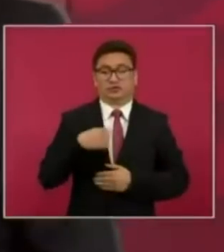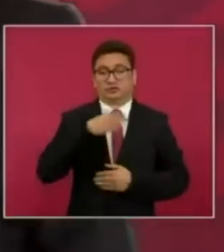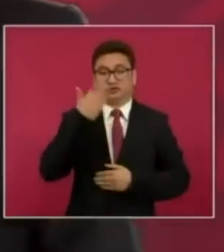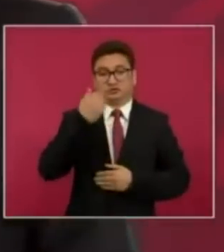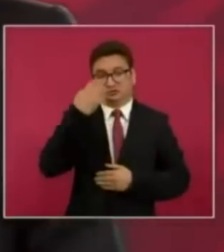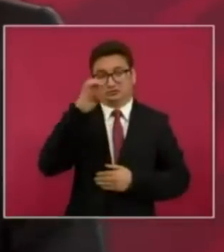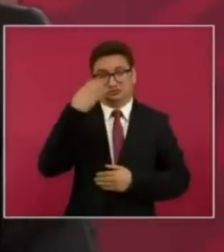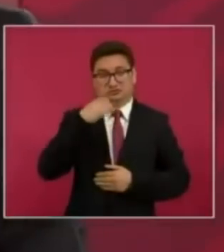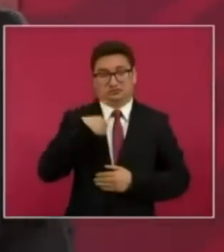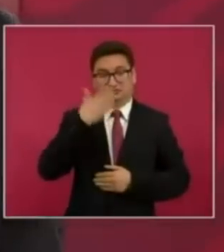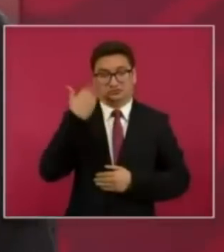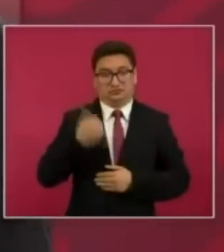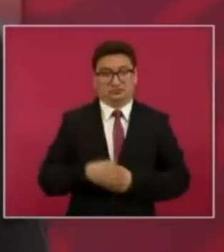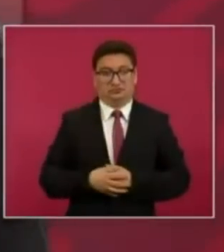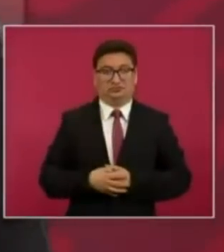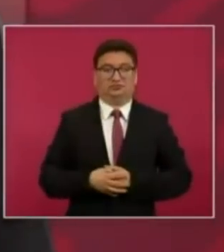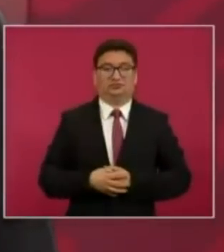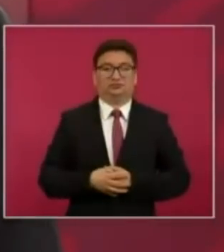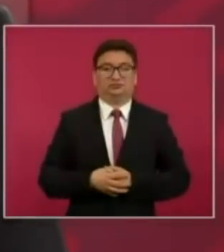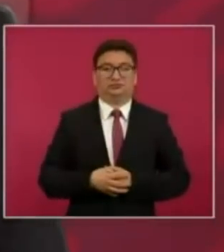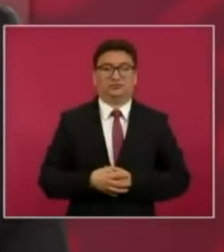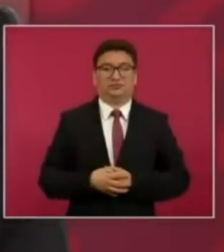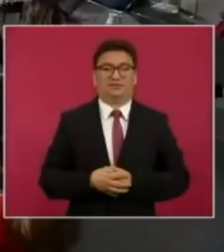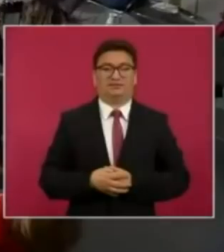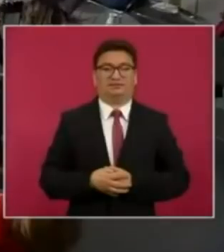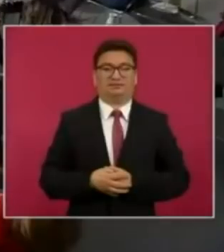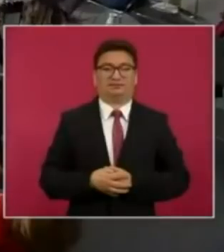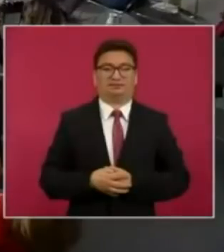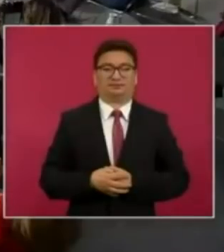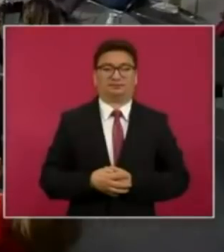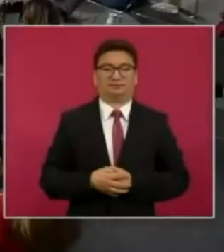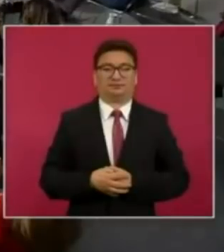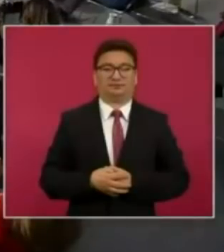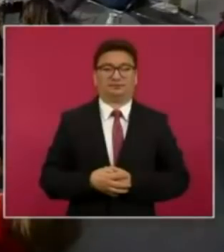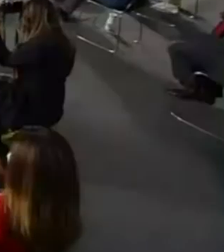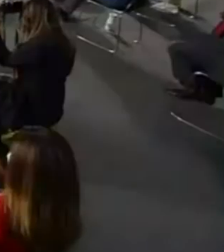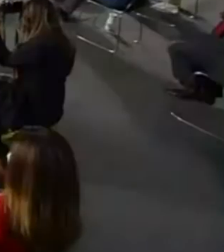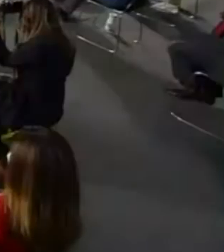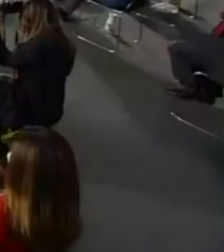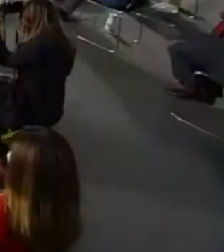experiencia en estas cosas, en esas